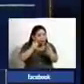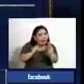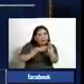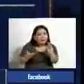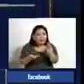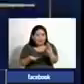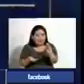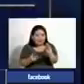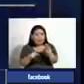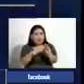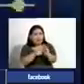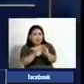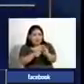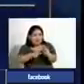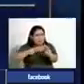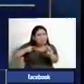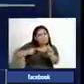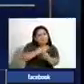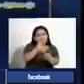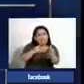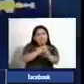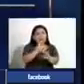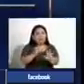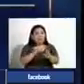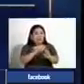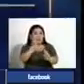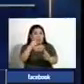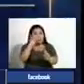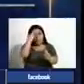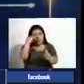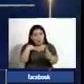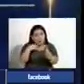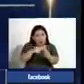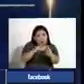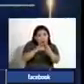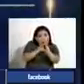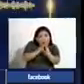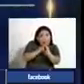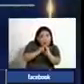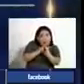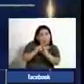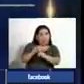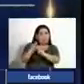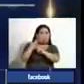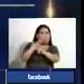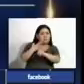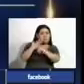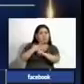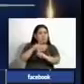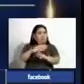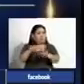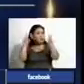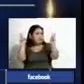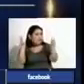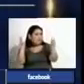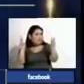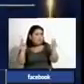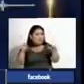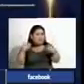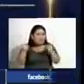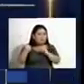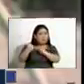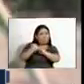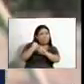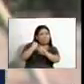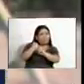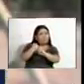movimientos y a las expresiones de las mujeres que pueden estar sometidas bajo una situación de